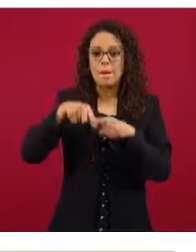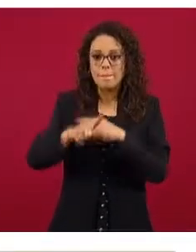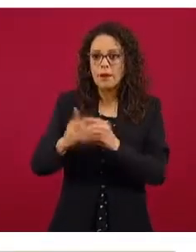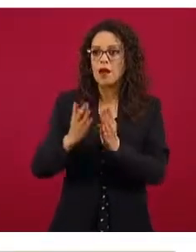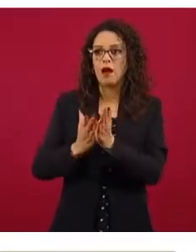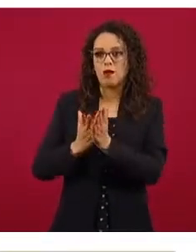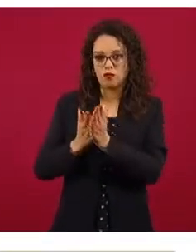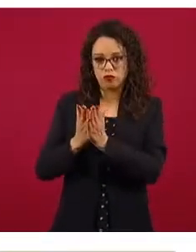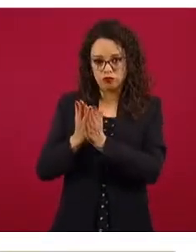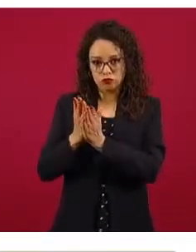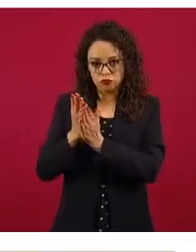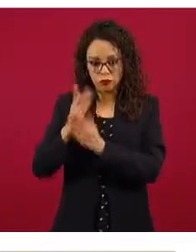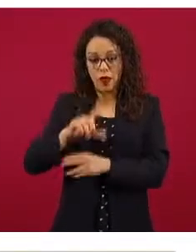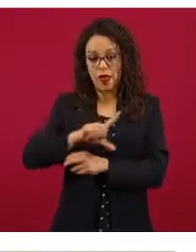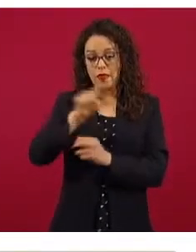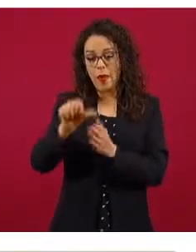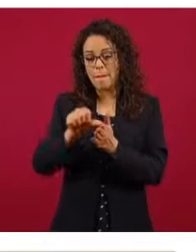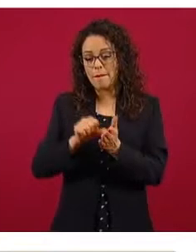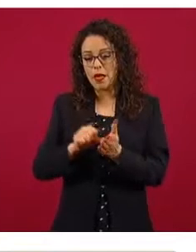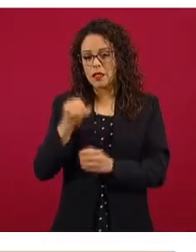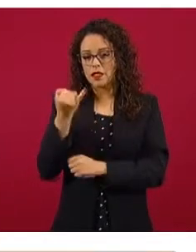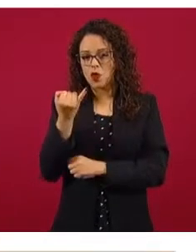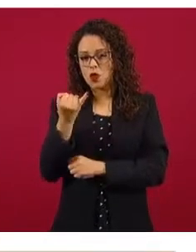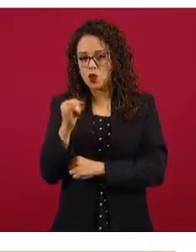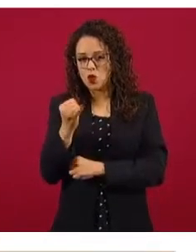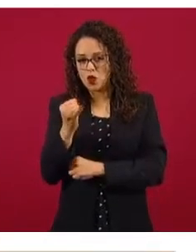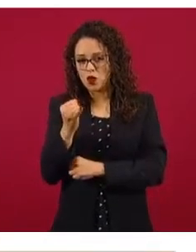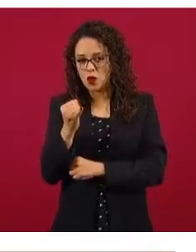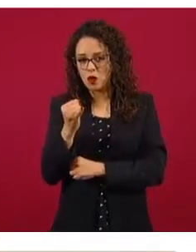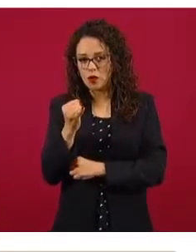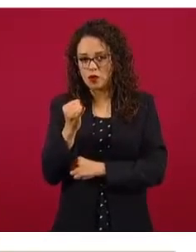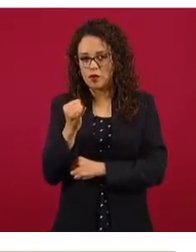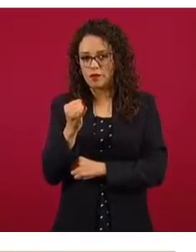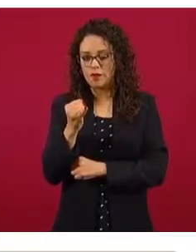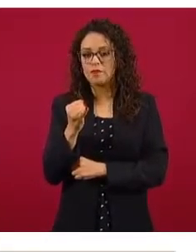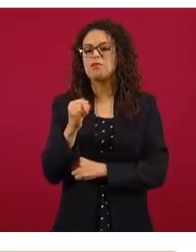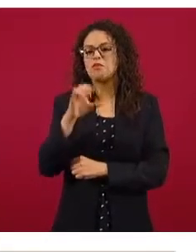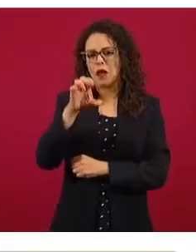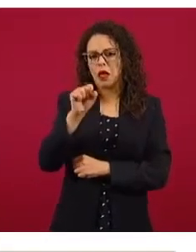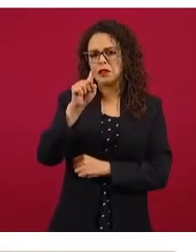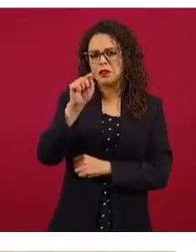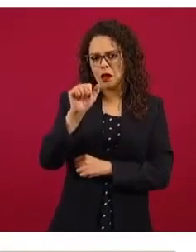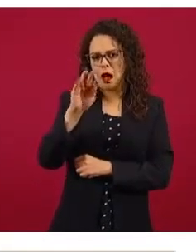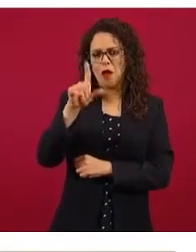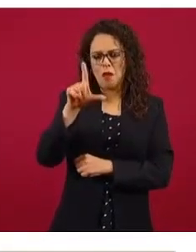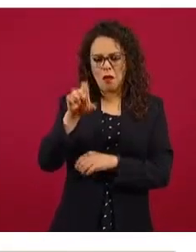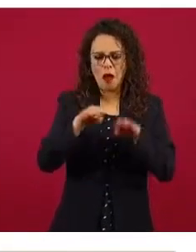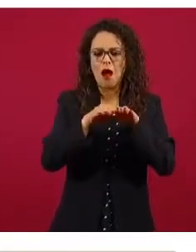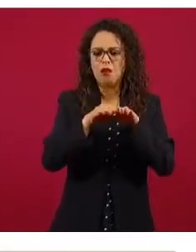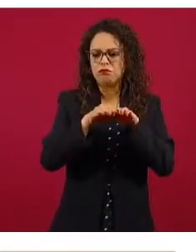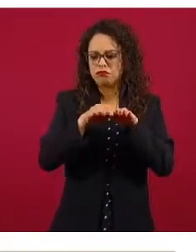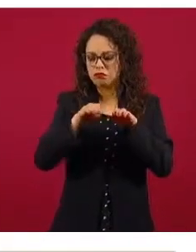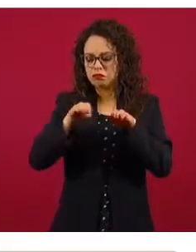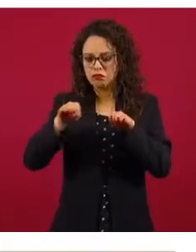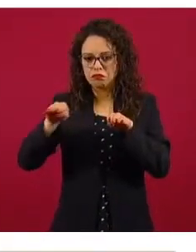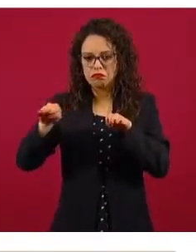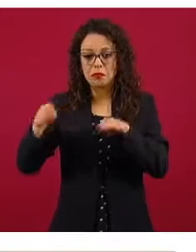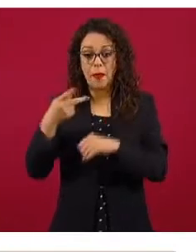después tuvimos junio, Aguascalientes estuvo en una etapa estable pero con importante